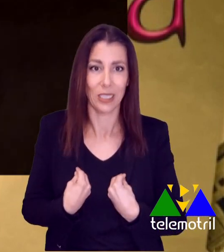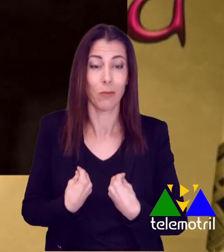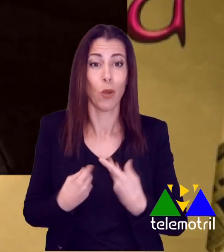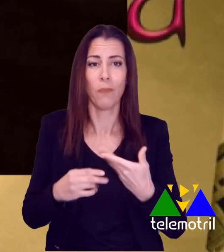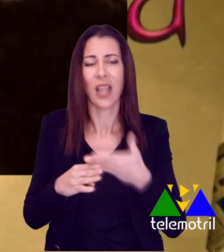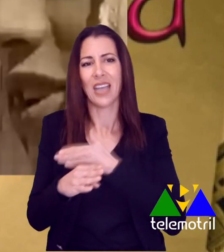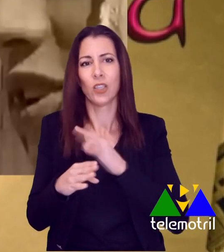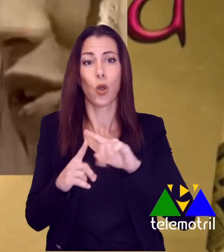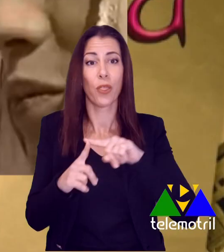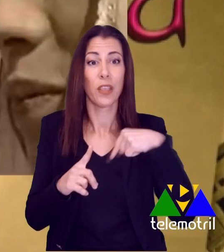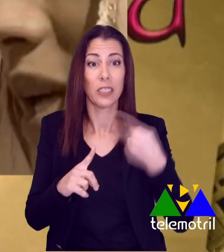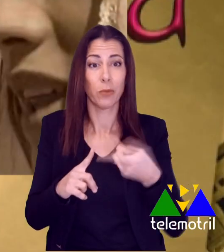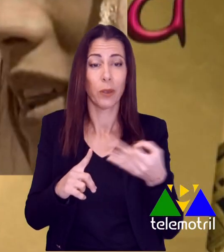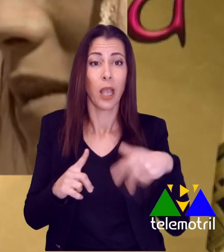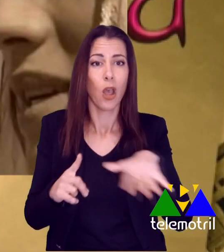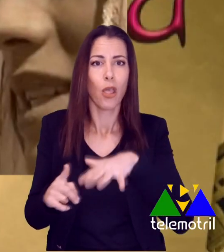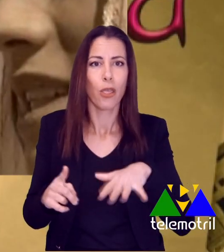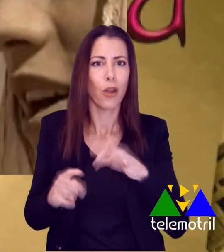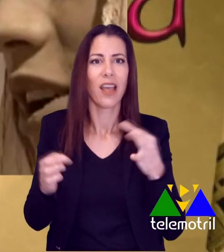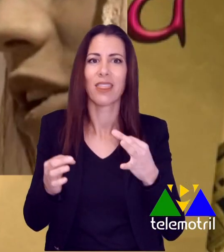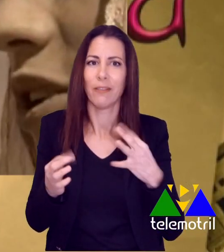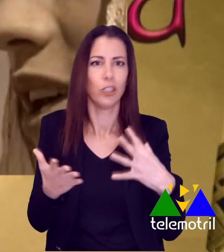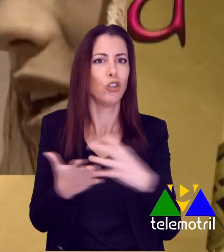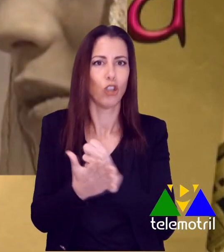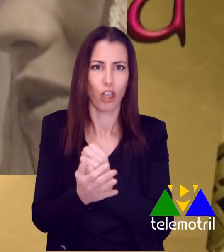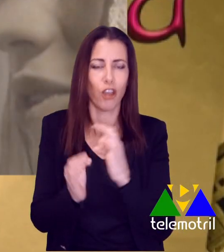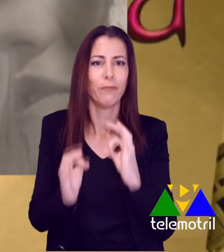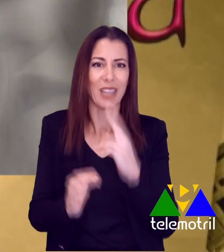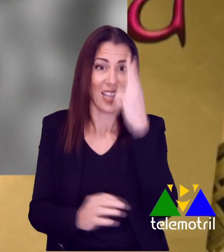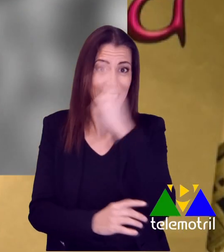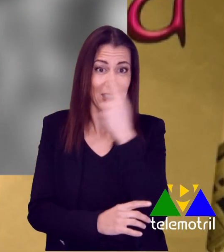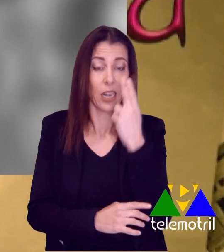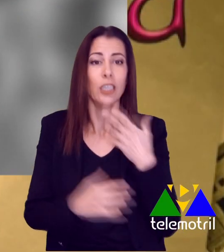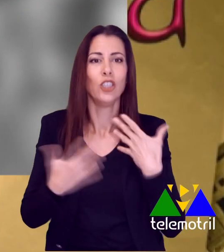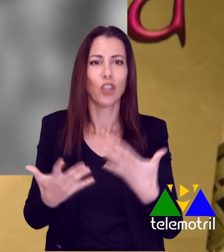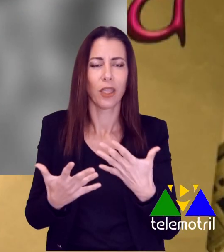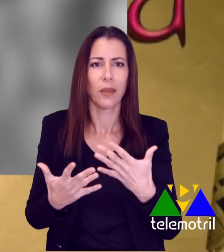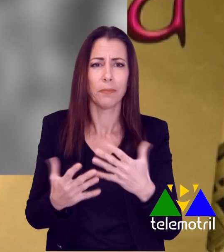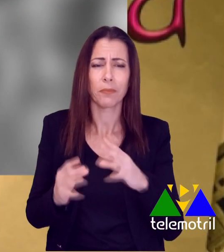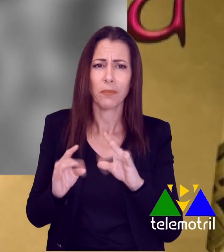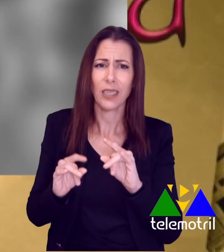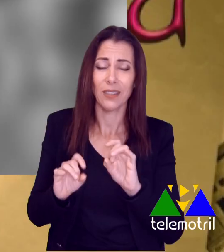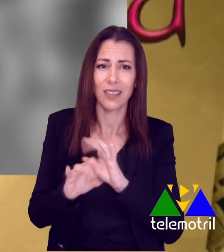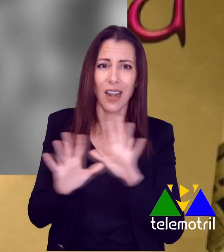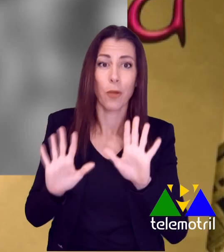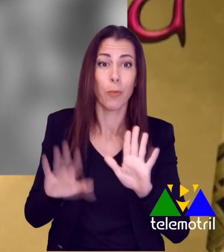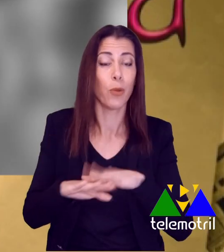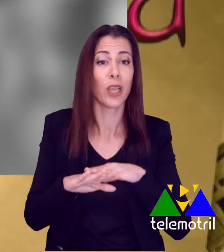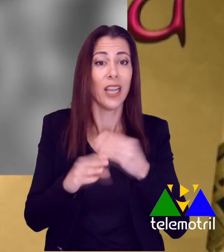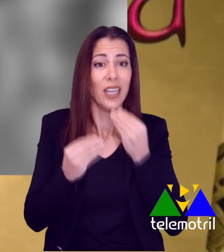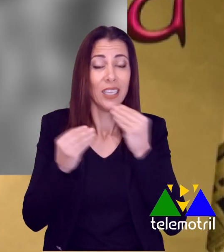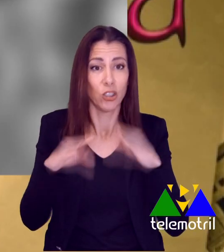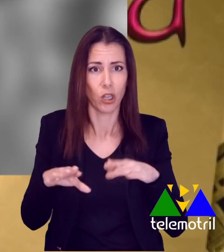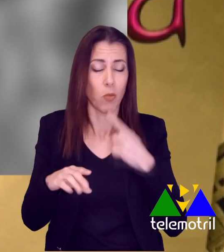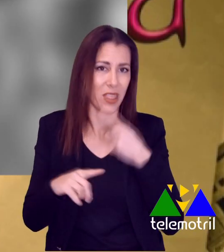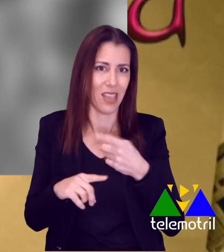Antes o después, la zona tiene que cristianizarse. Claro. La leyenda cuenta... Claro, porque la historia, como